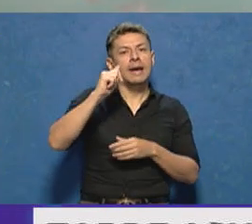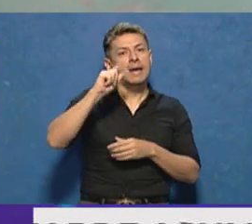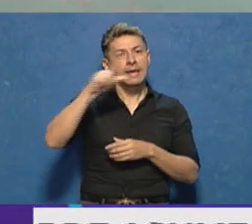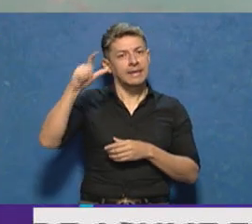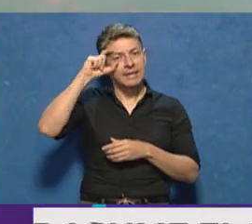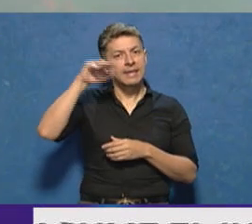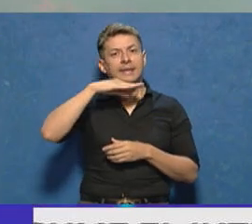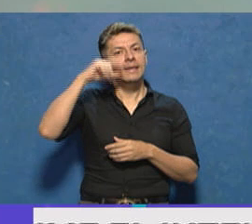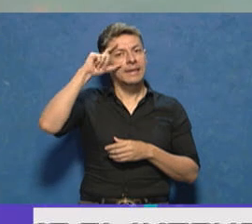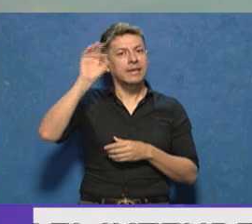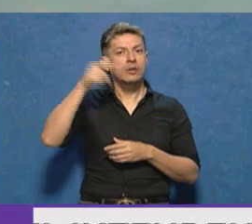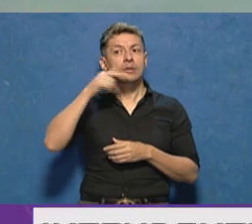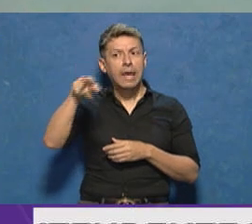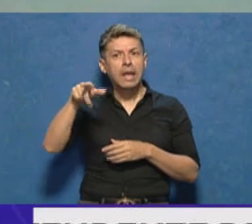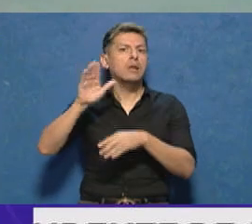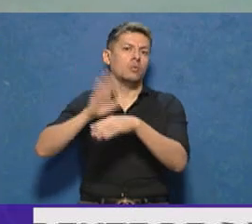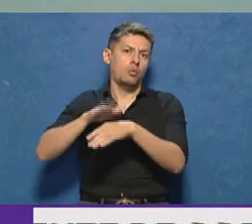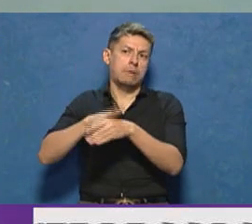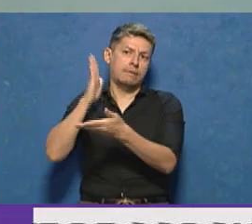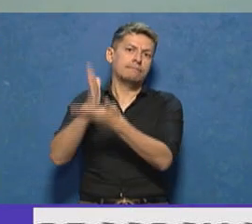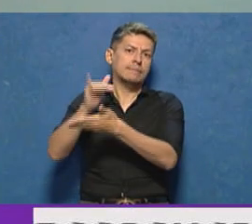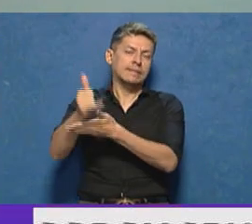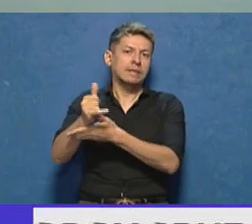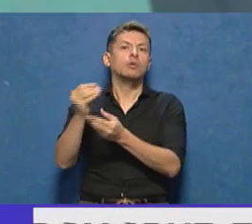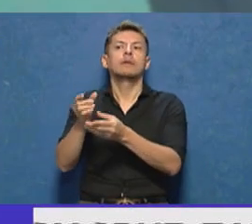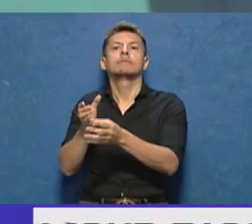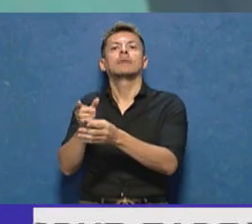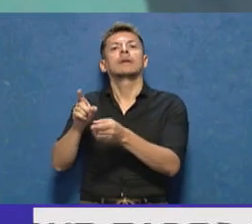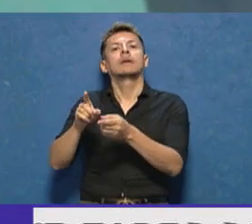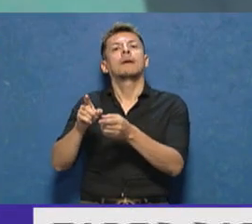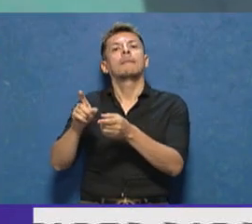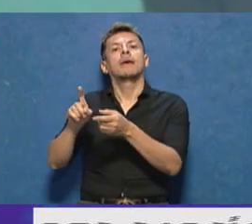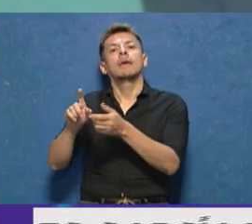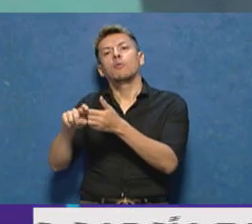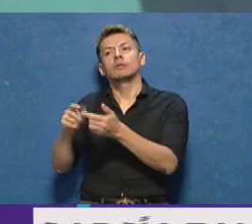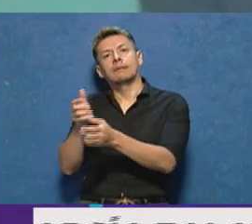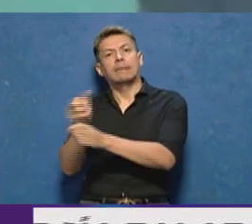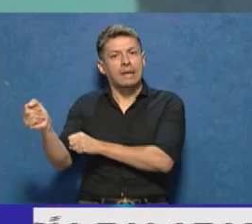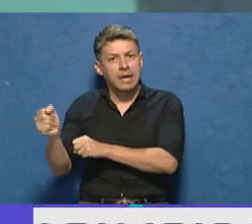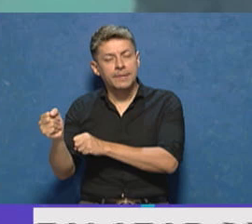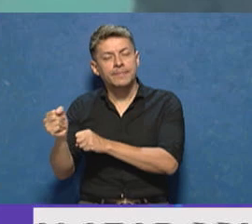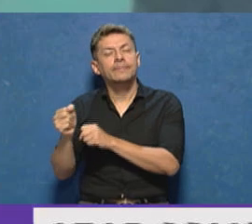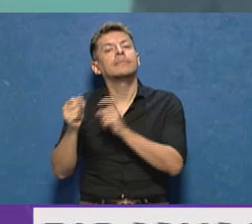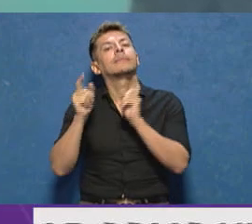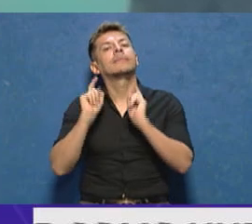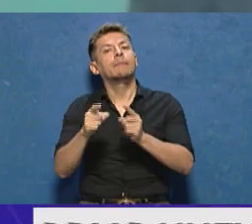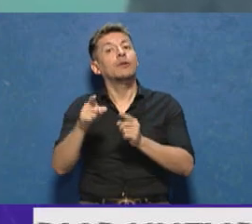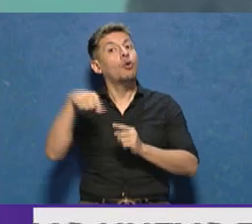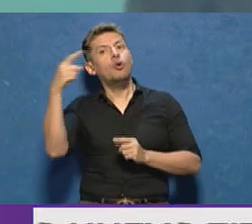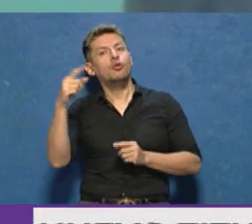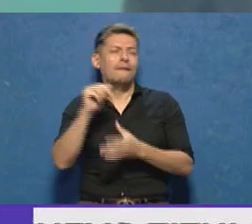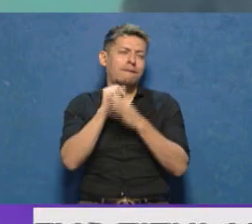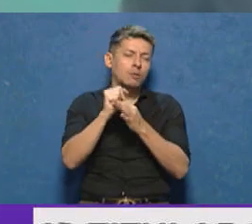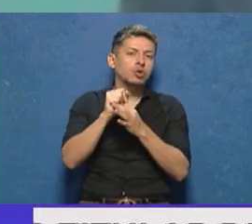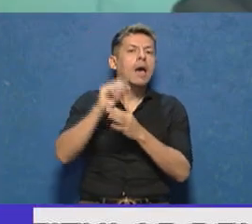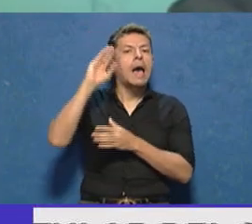encontrado culpable por el femicidio de Wanda Tadei, su ex pareja, como así también el abogado de Lázaro